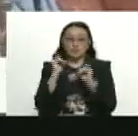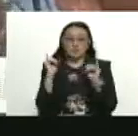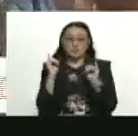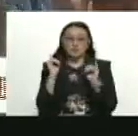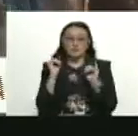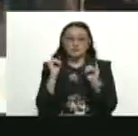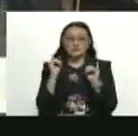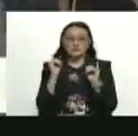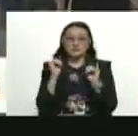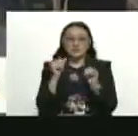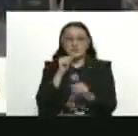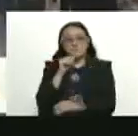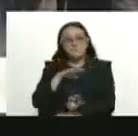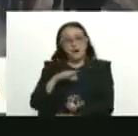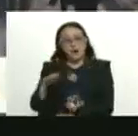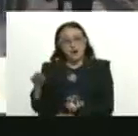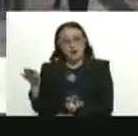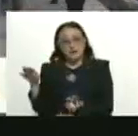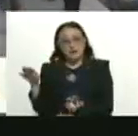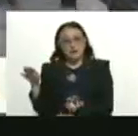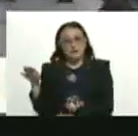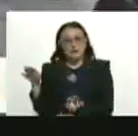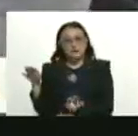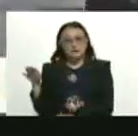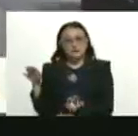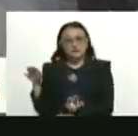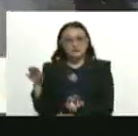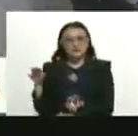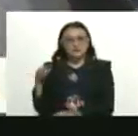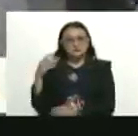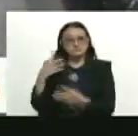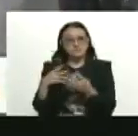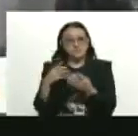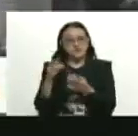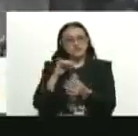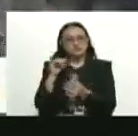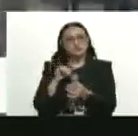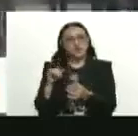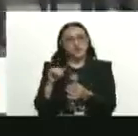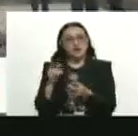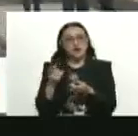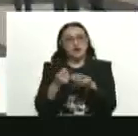nuestro mar territorial, aguas interiores, plataforma continental y zona económica